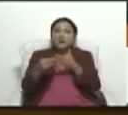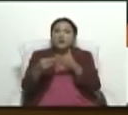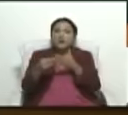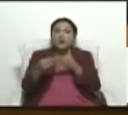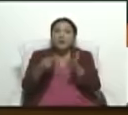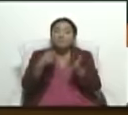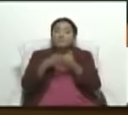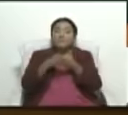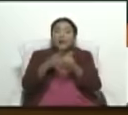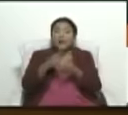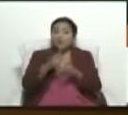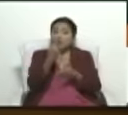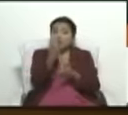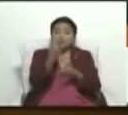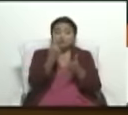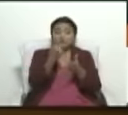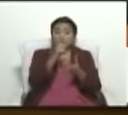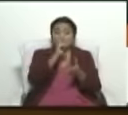único y en efectivo ese día.